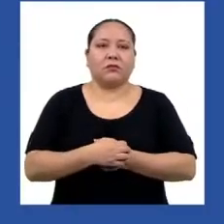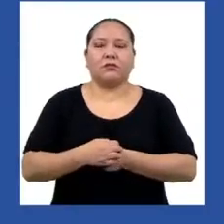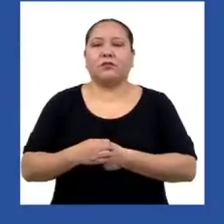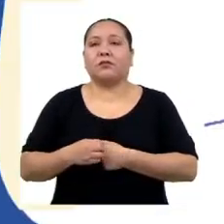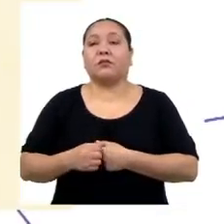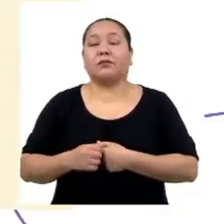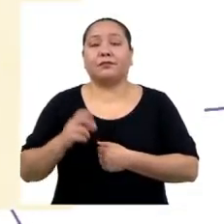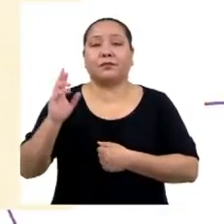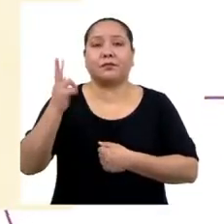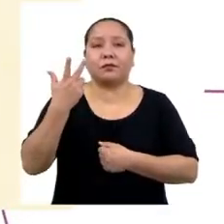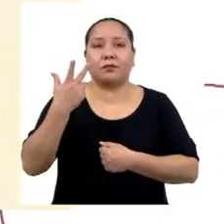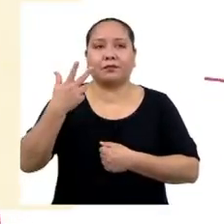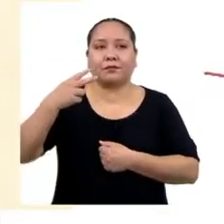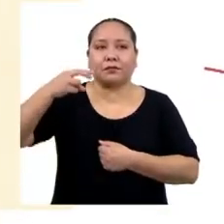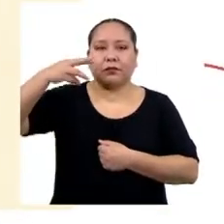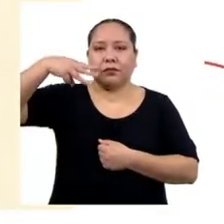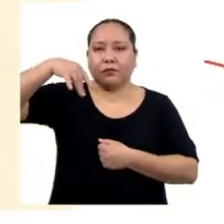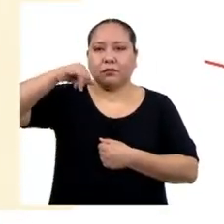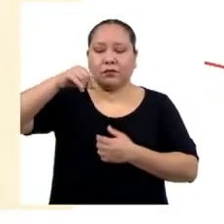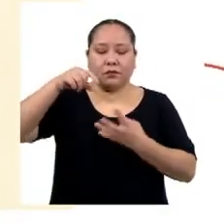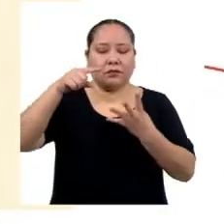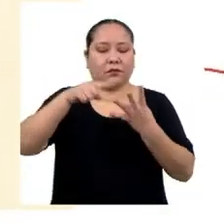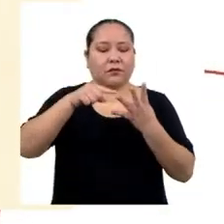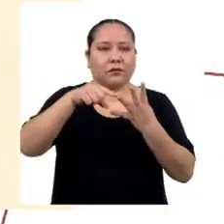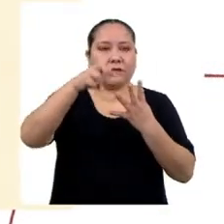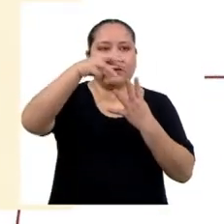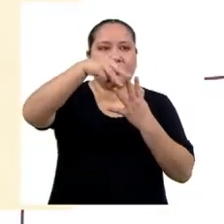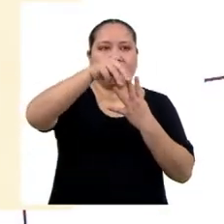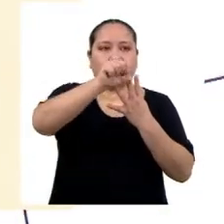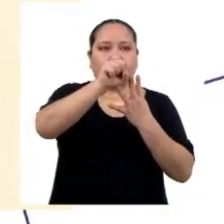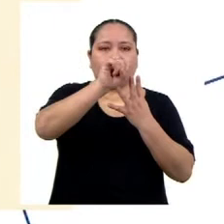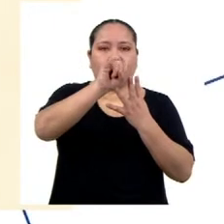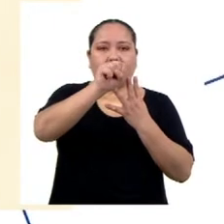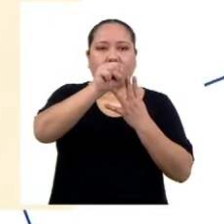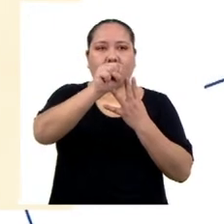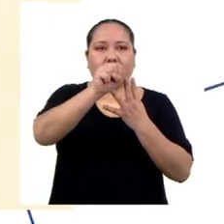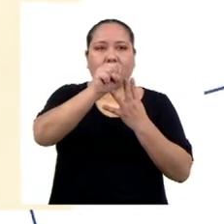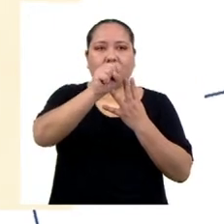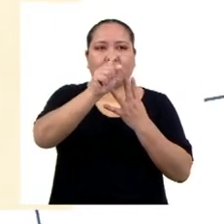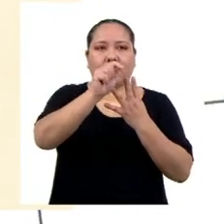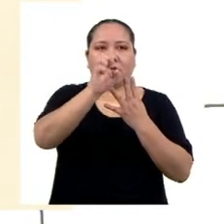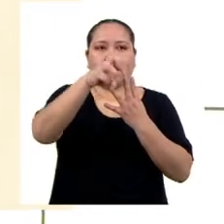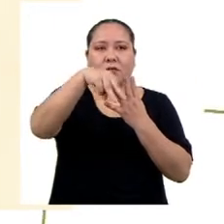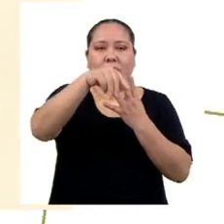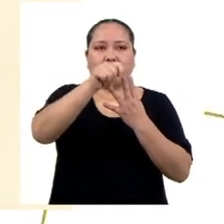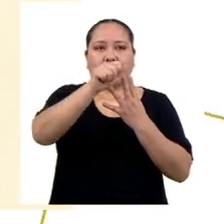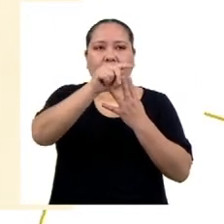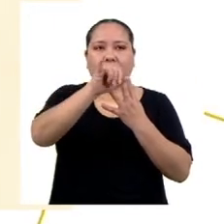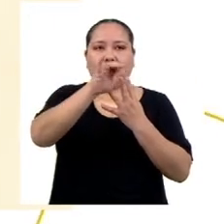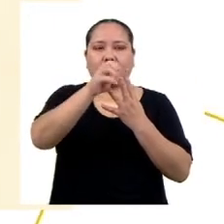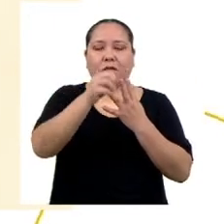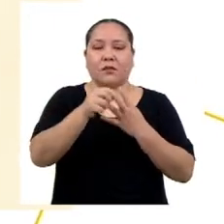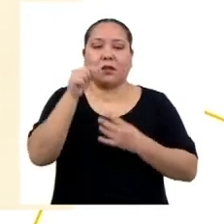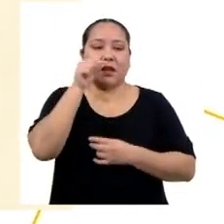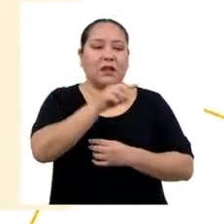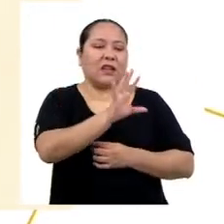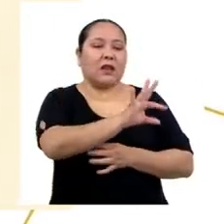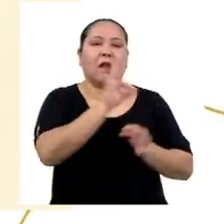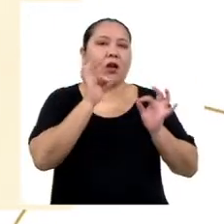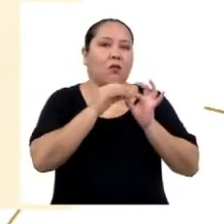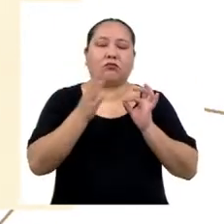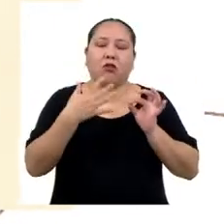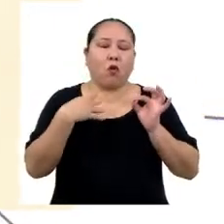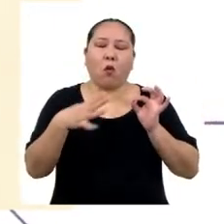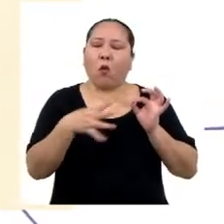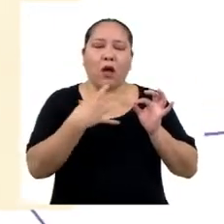Tercero es el muestreo sistemático, donde se elige un individuo al azar y a partir de él a